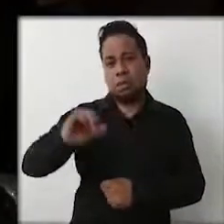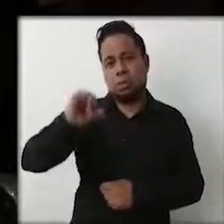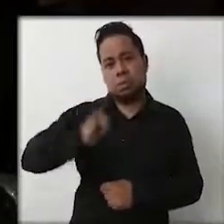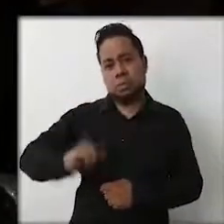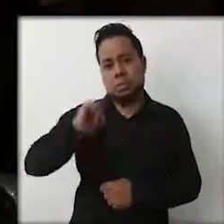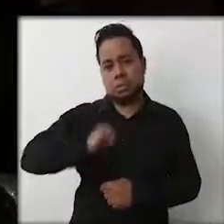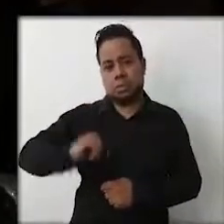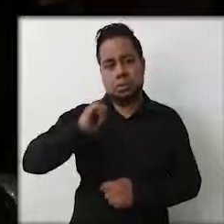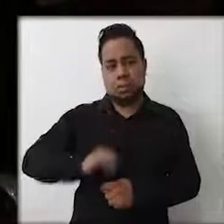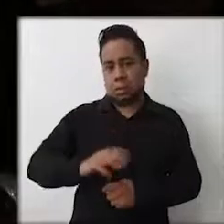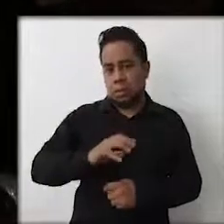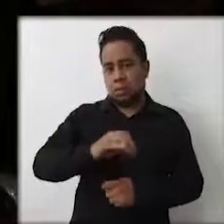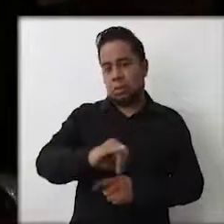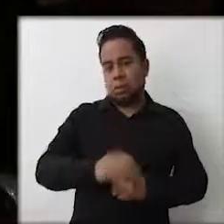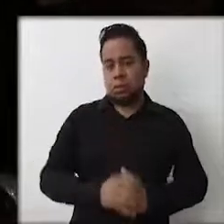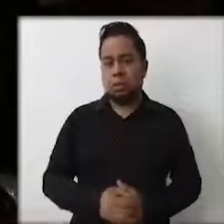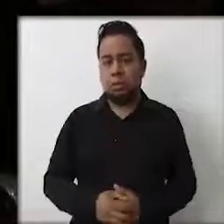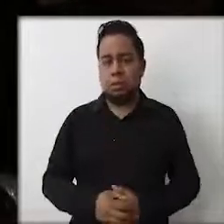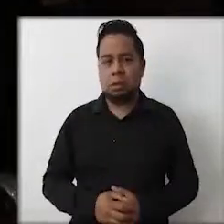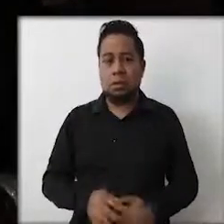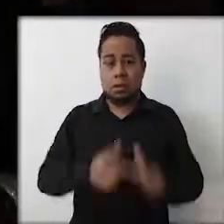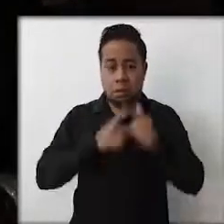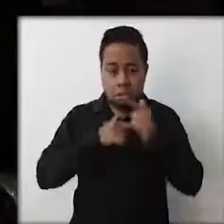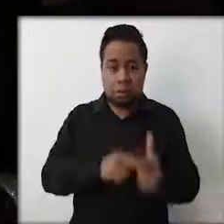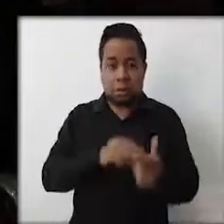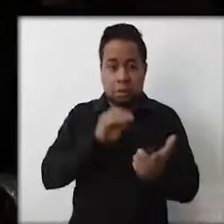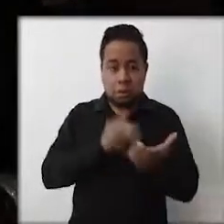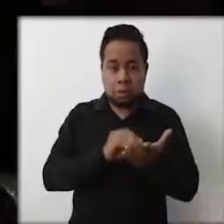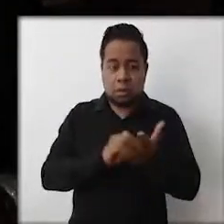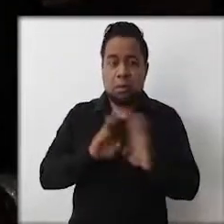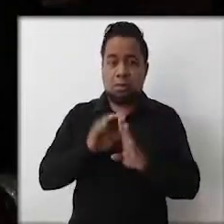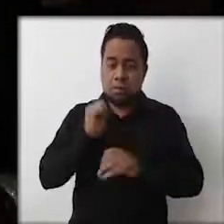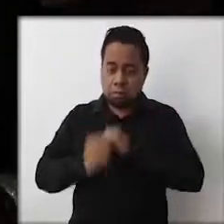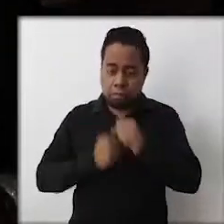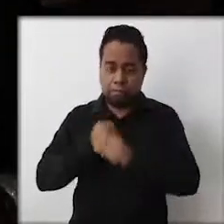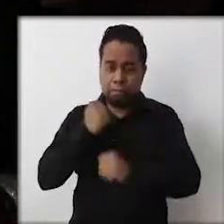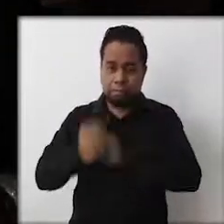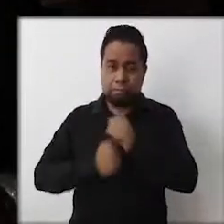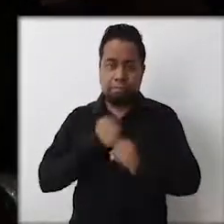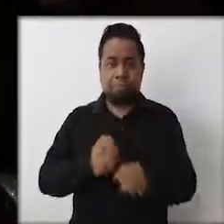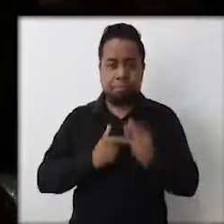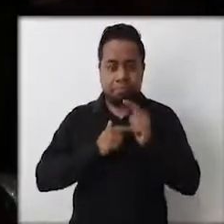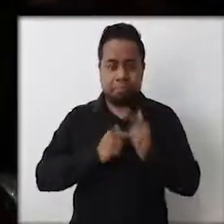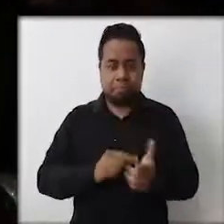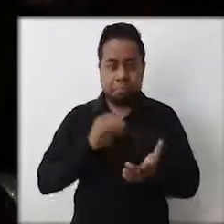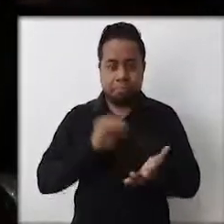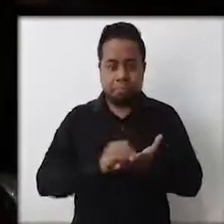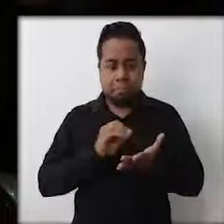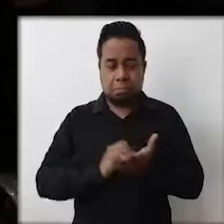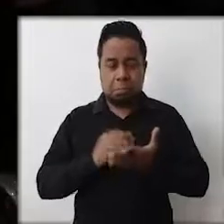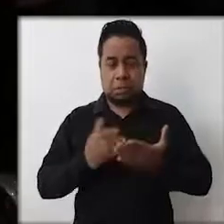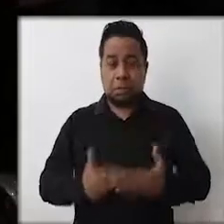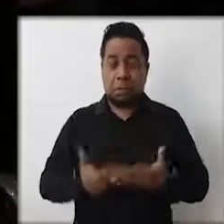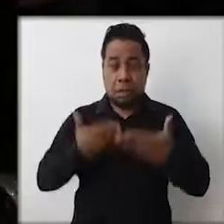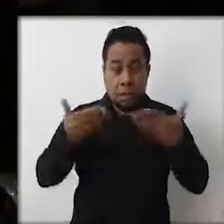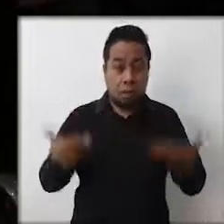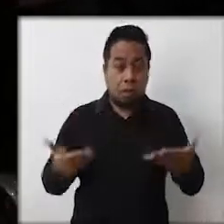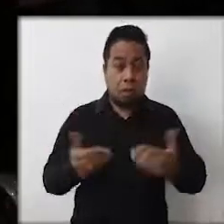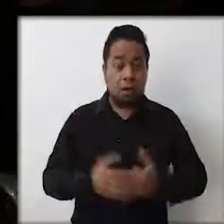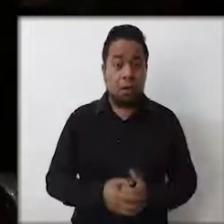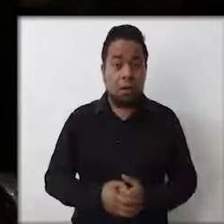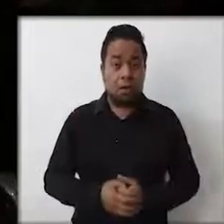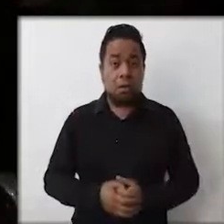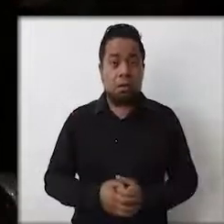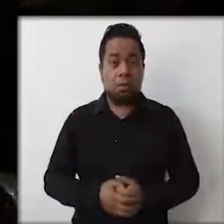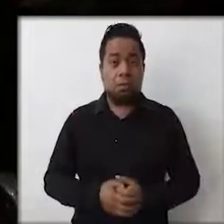todos los oaxaqueños sabemos que en lo particular nuestra ciudad es